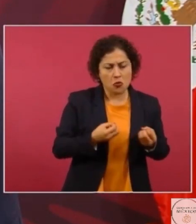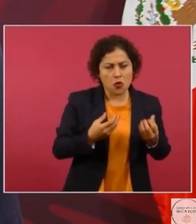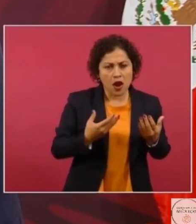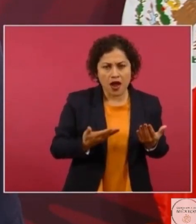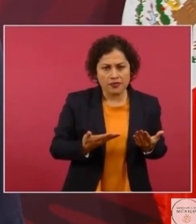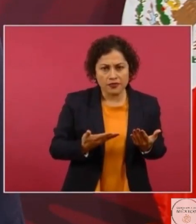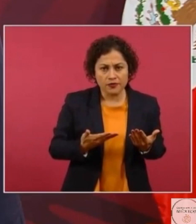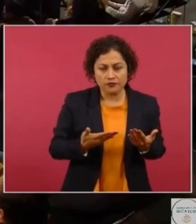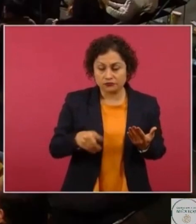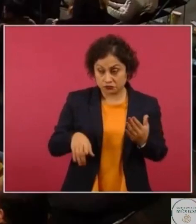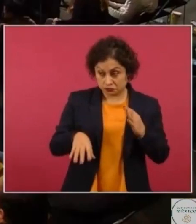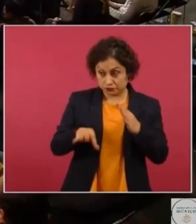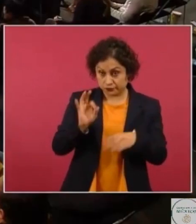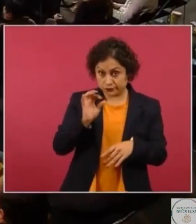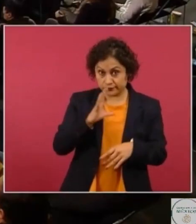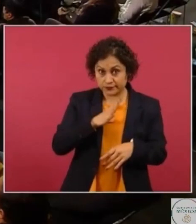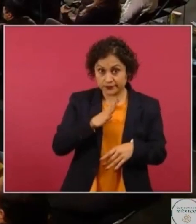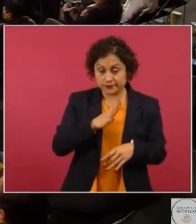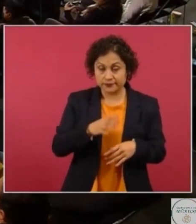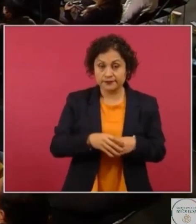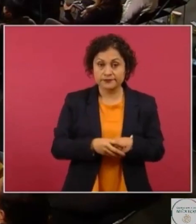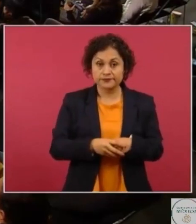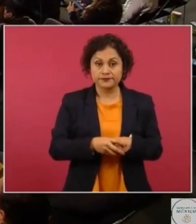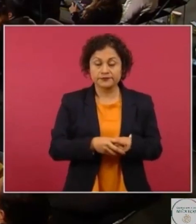si lo encuentro.